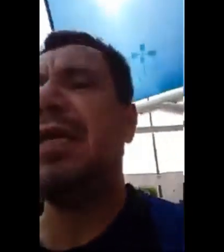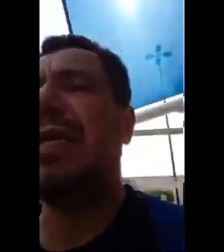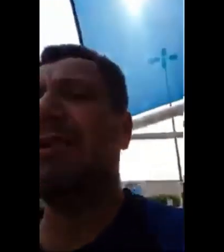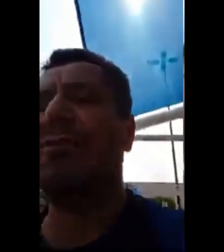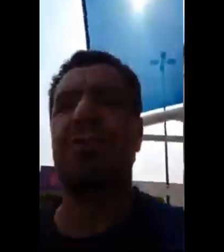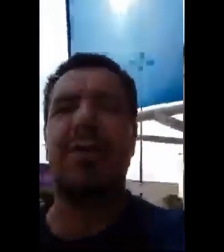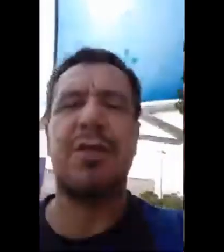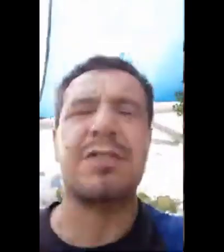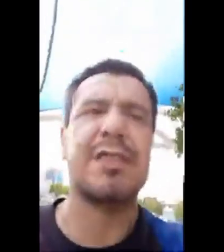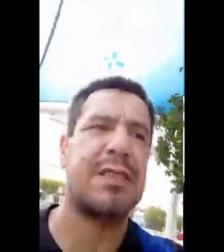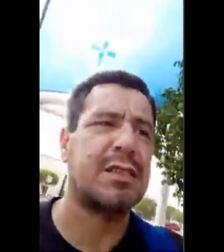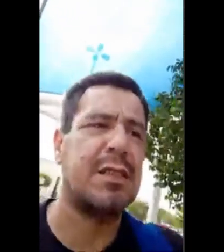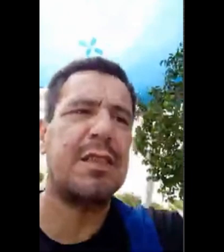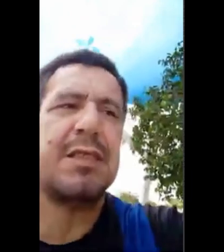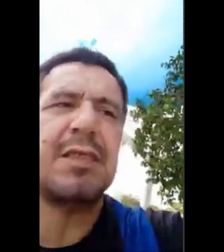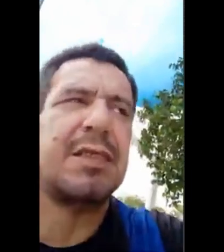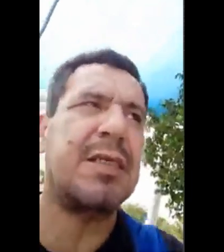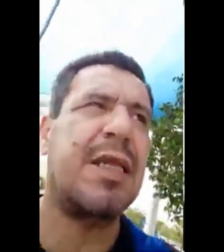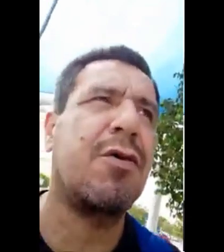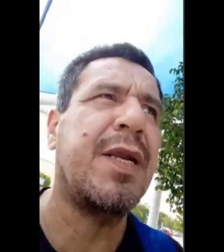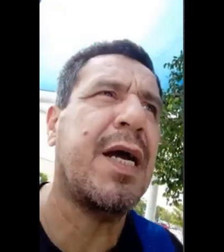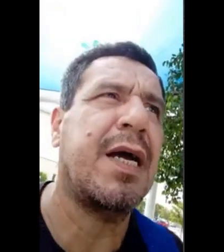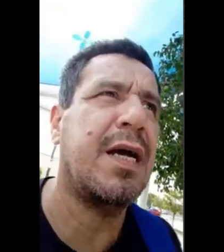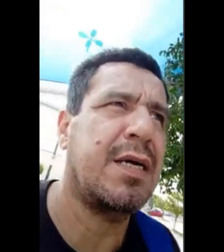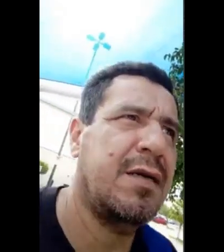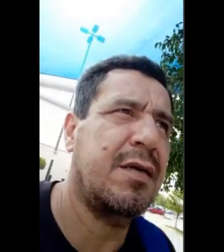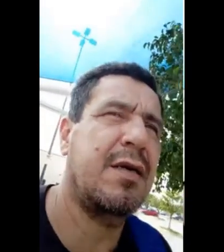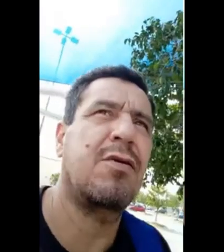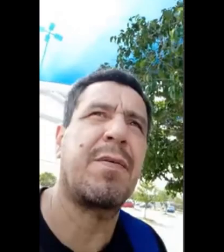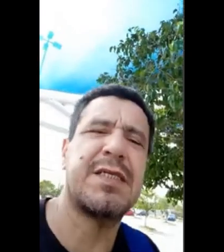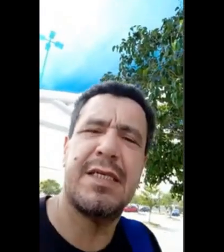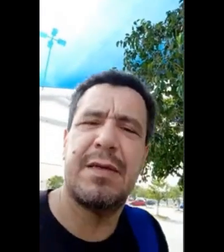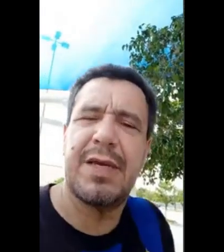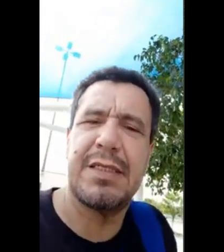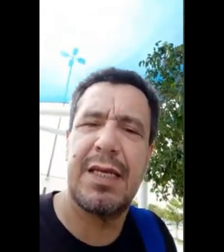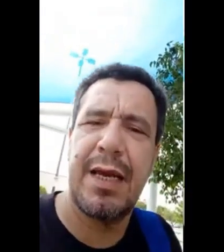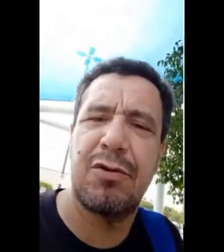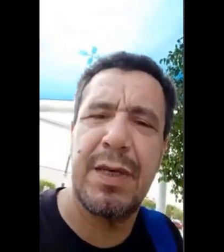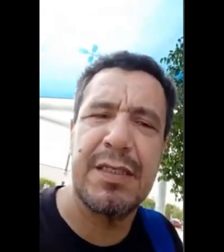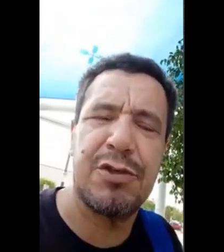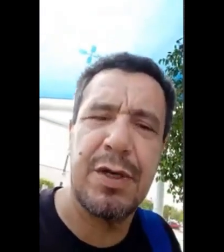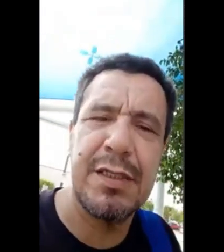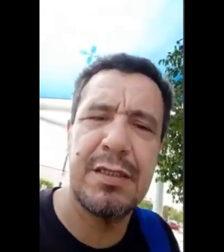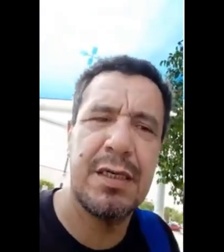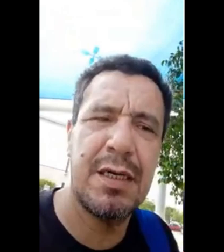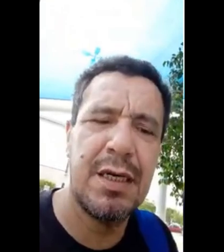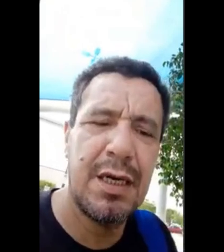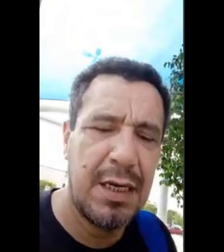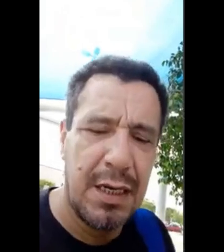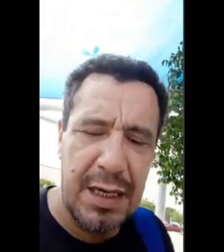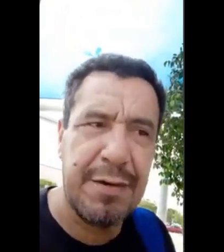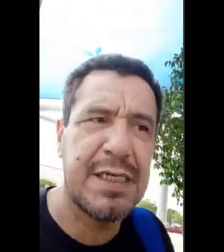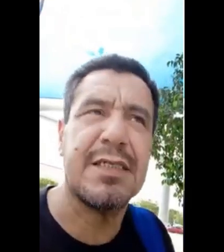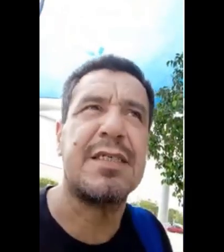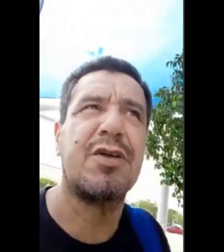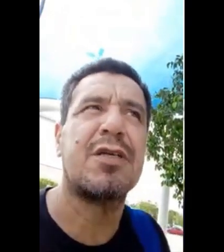Felipín y esto y lo otro. Entonces le dijo, mira, lo que pasa en este país es que hay que tomar decisiones y